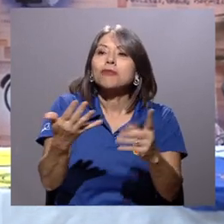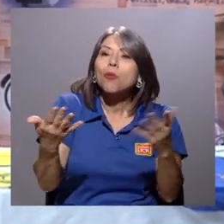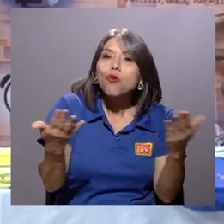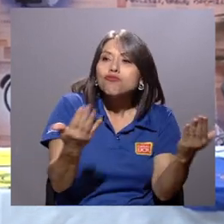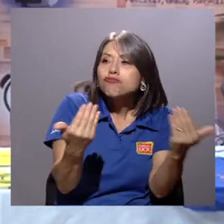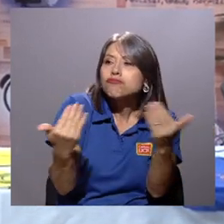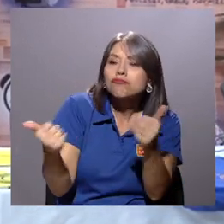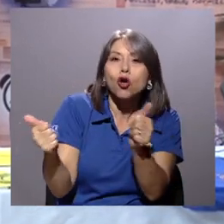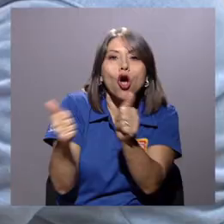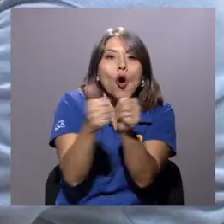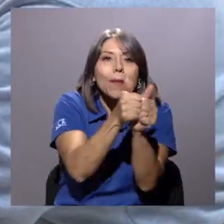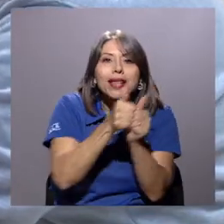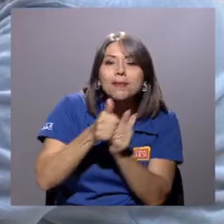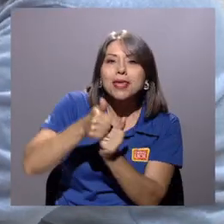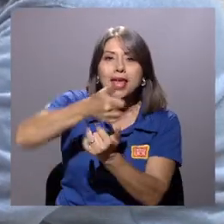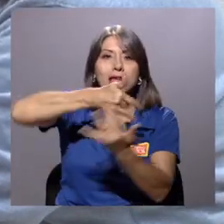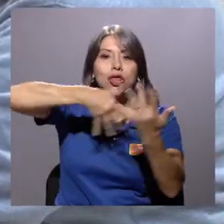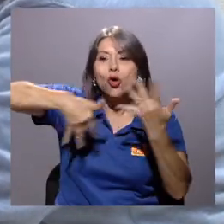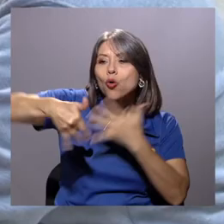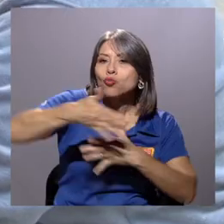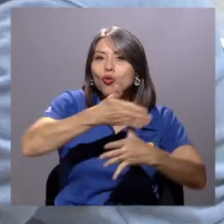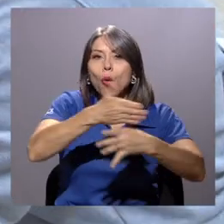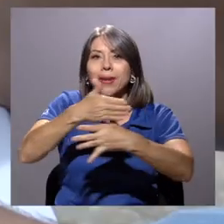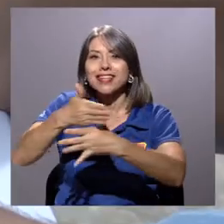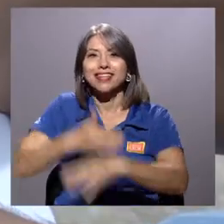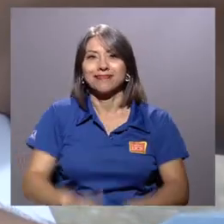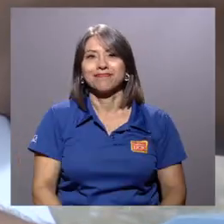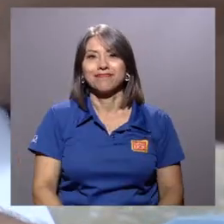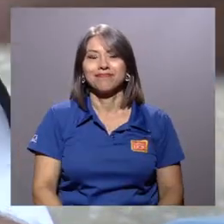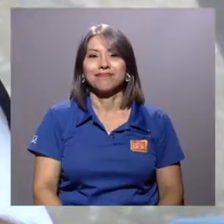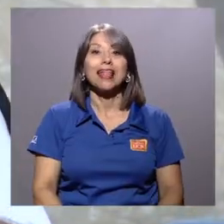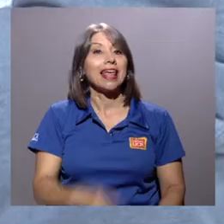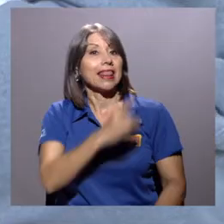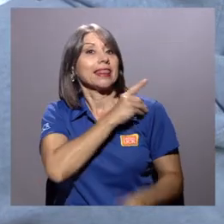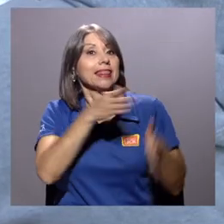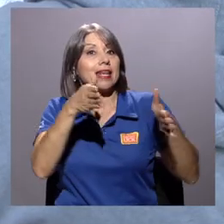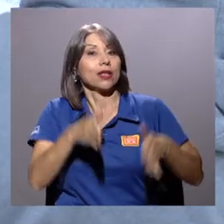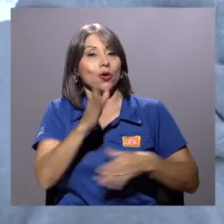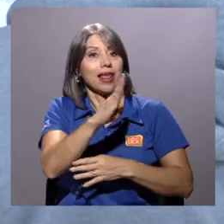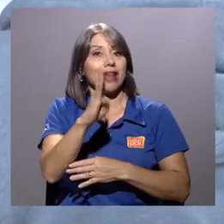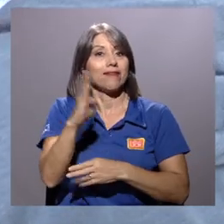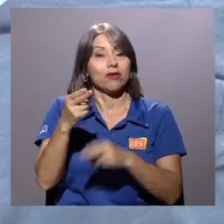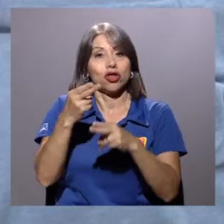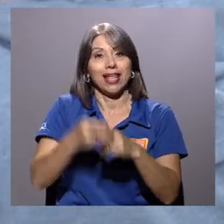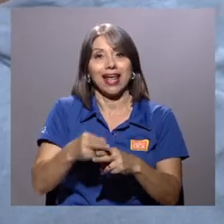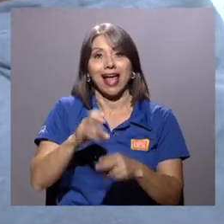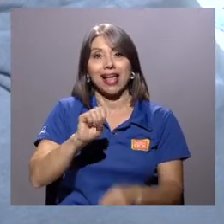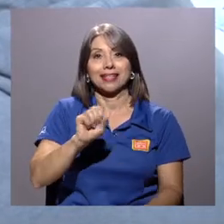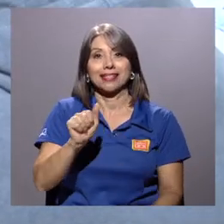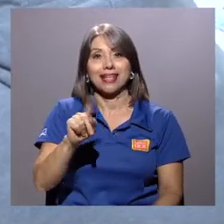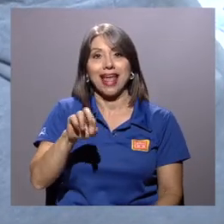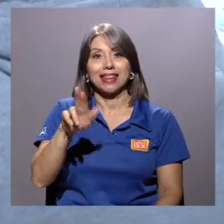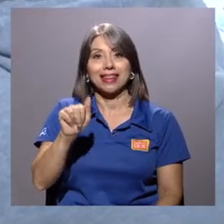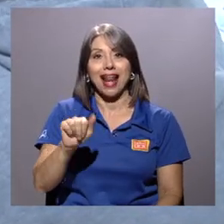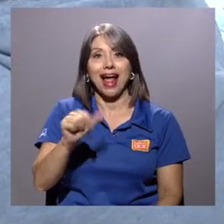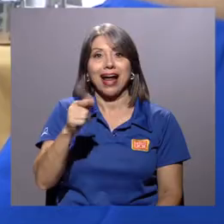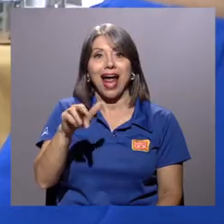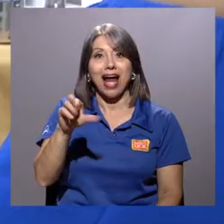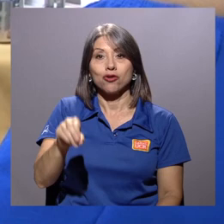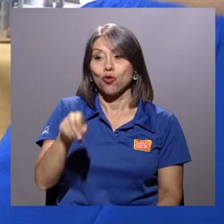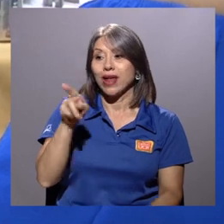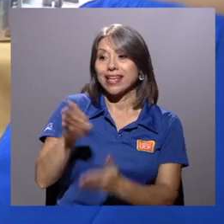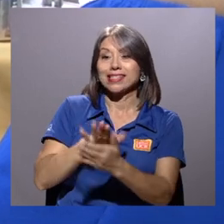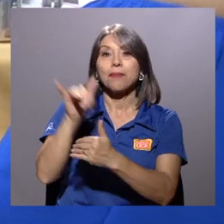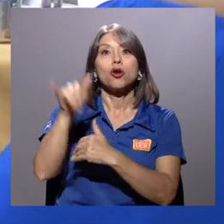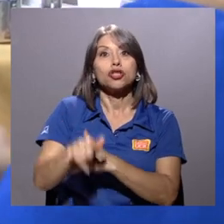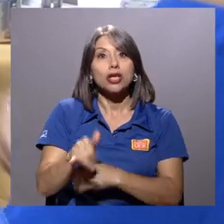compañía, acompañamiento, el compartir. De acuerdo con la directora de la biblioteca, Sandra Garro, este proyecto anda